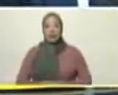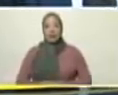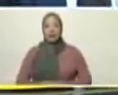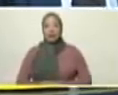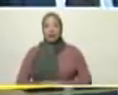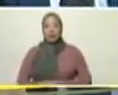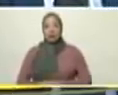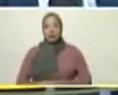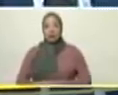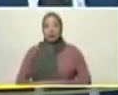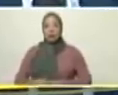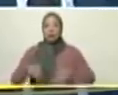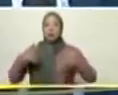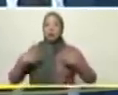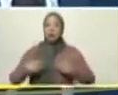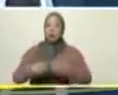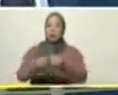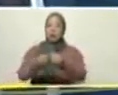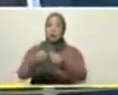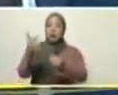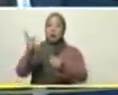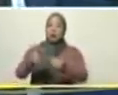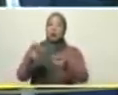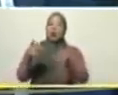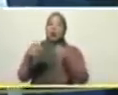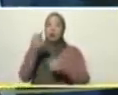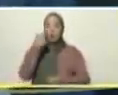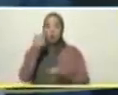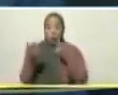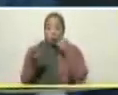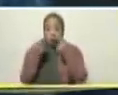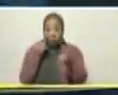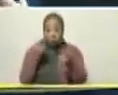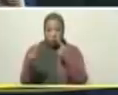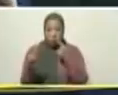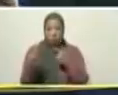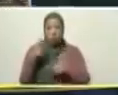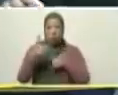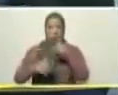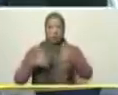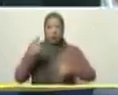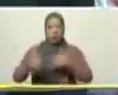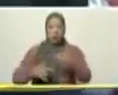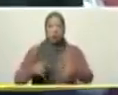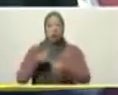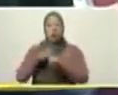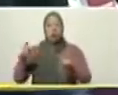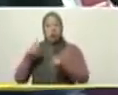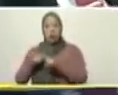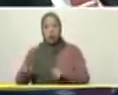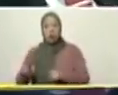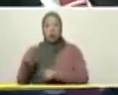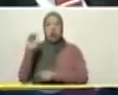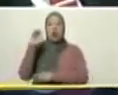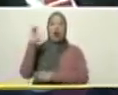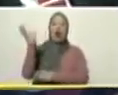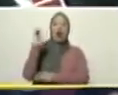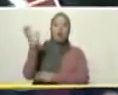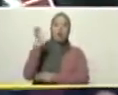he seguido de cerca las deliberaciones, las